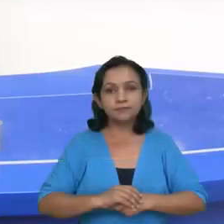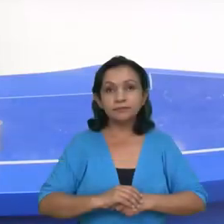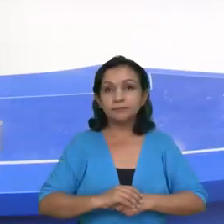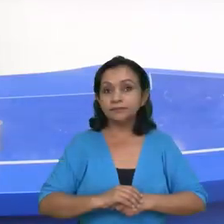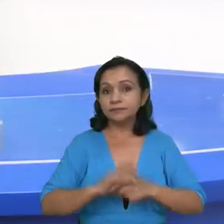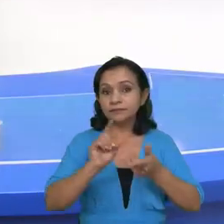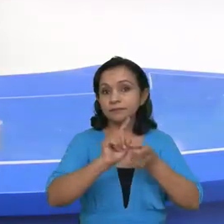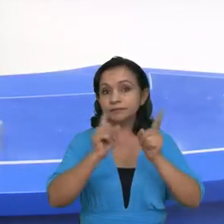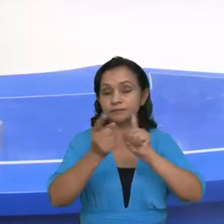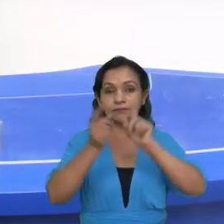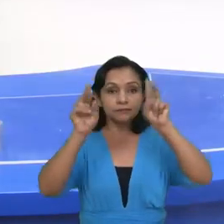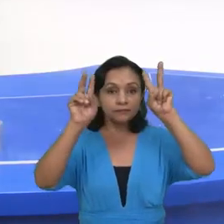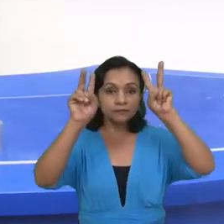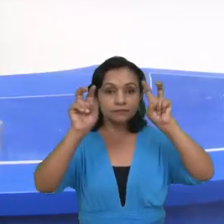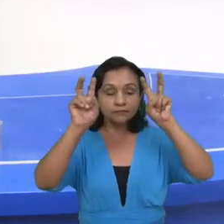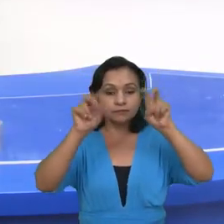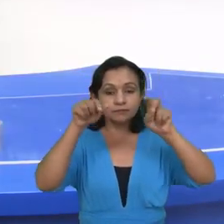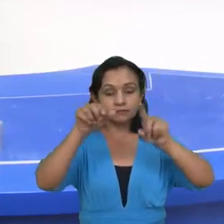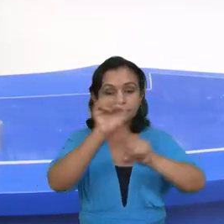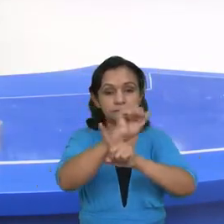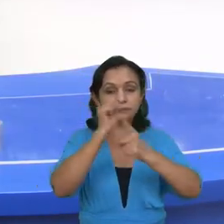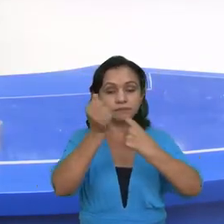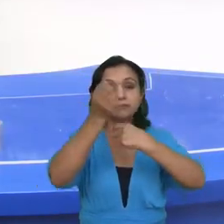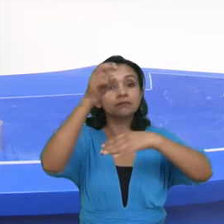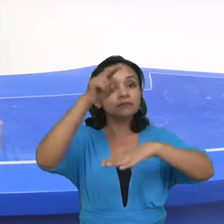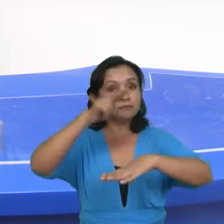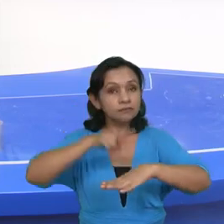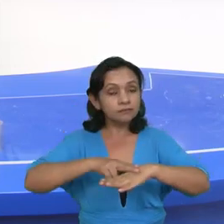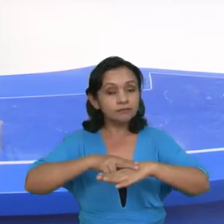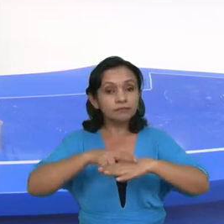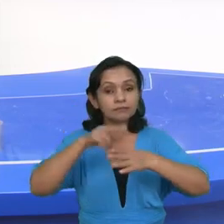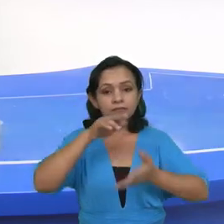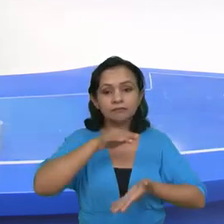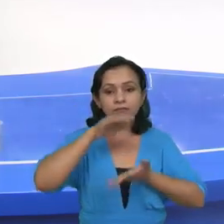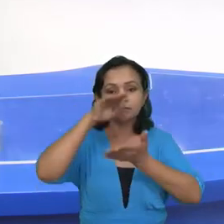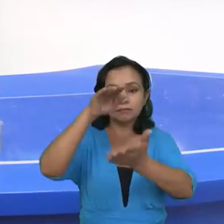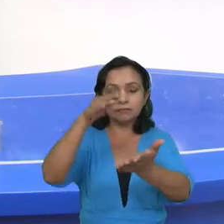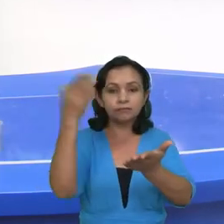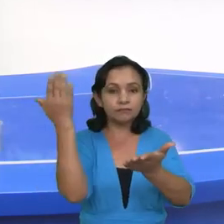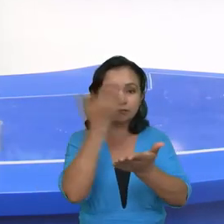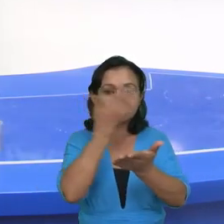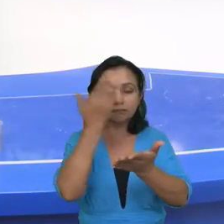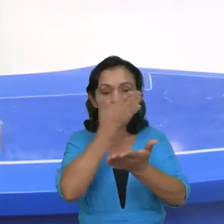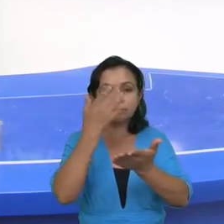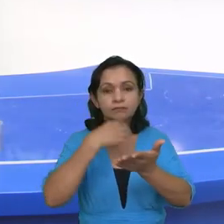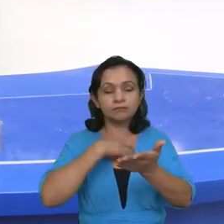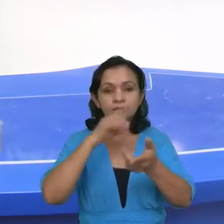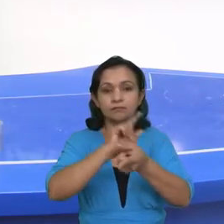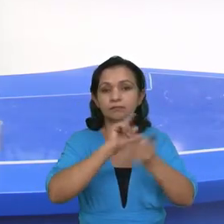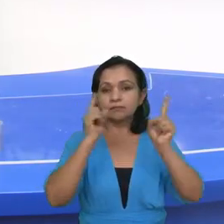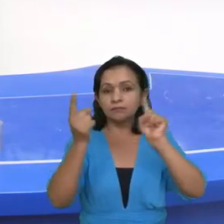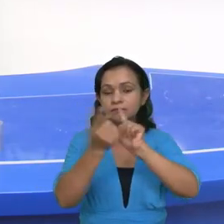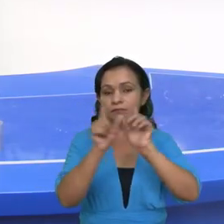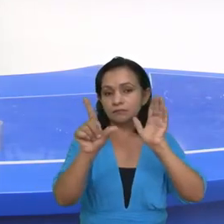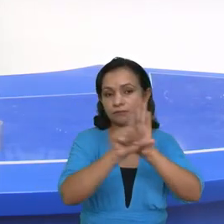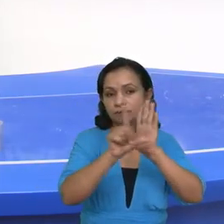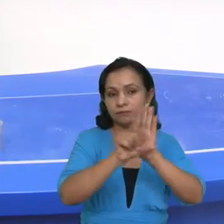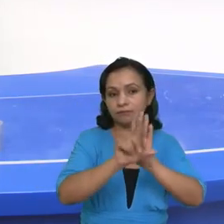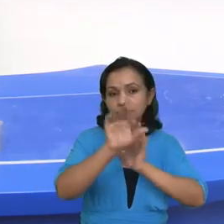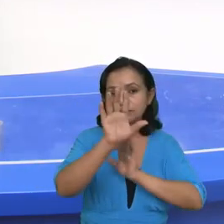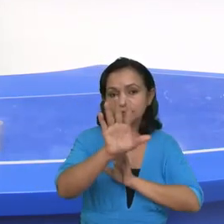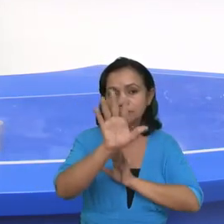cambiando de tema el plenario de la asamblea nacional remitió a estudio en comisión la propuesta de reformas a la ley número